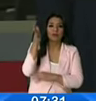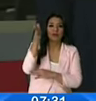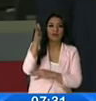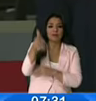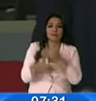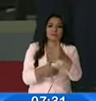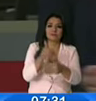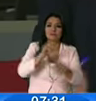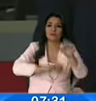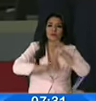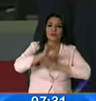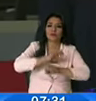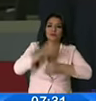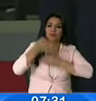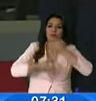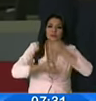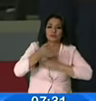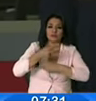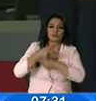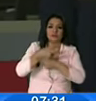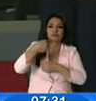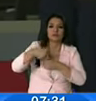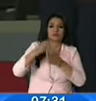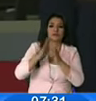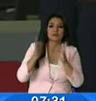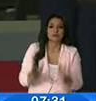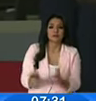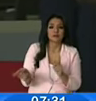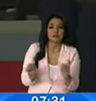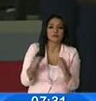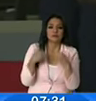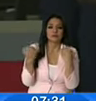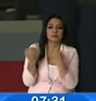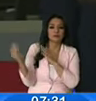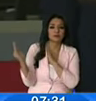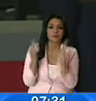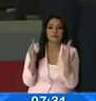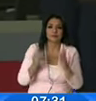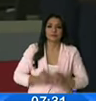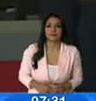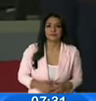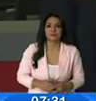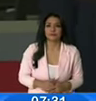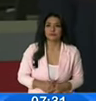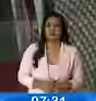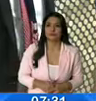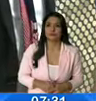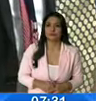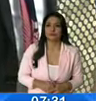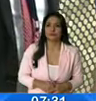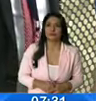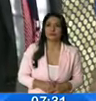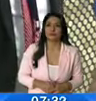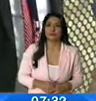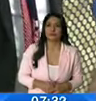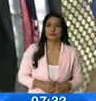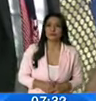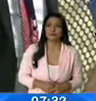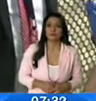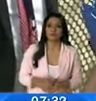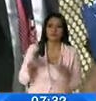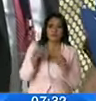proceso de evaluación que lleva adelante el Consejo de Participación Ciudadana y Control Social Transitorio. Cristian